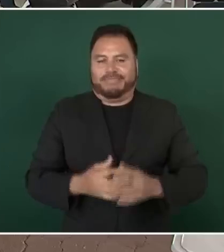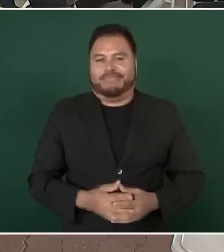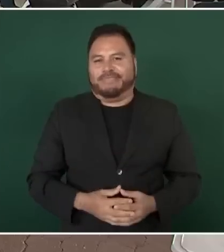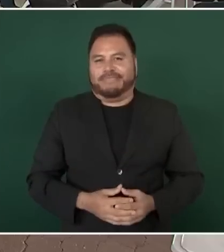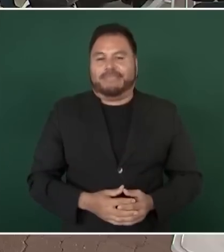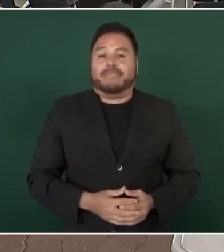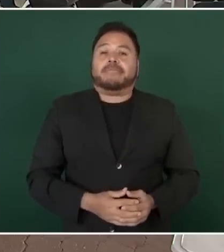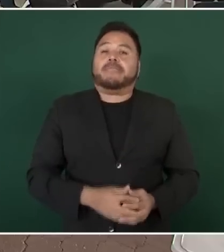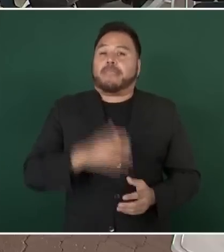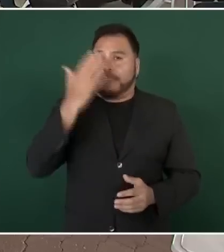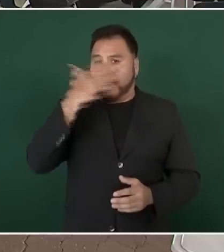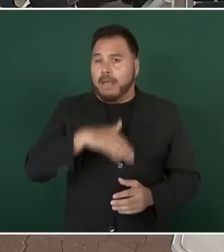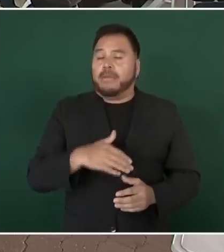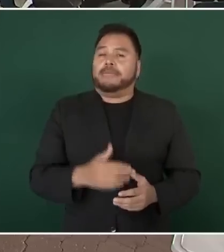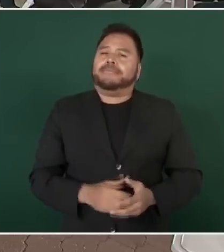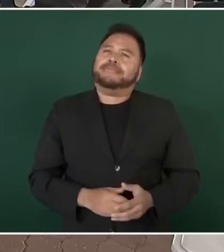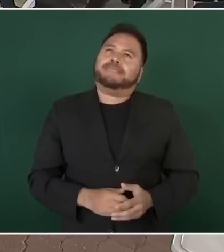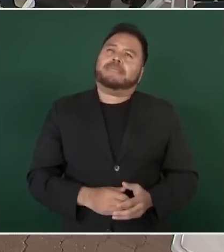en la conspiración